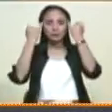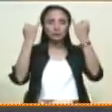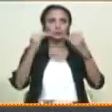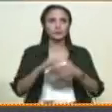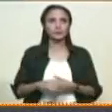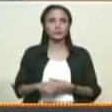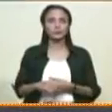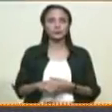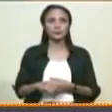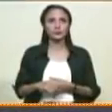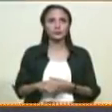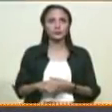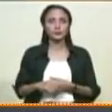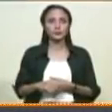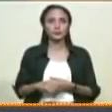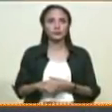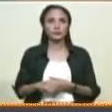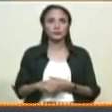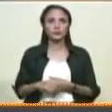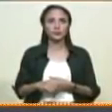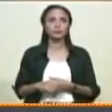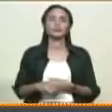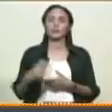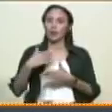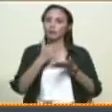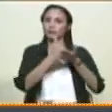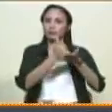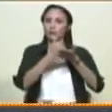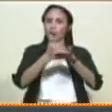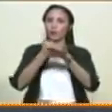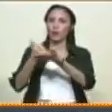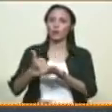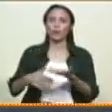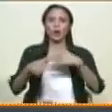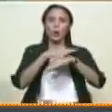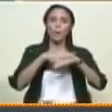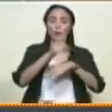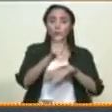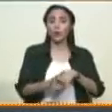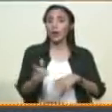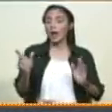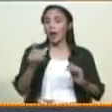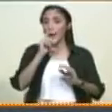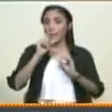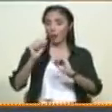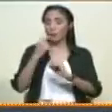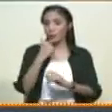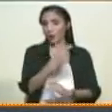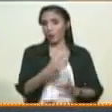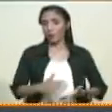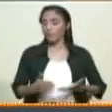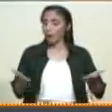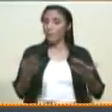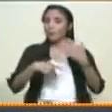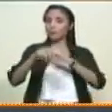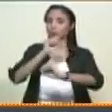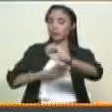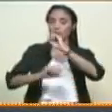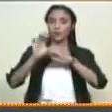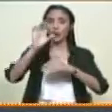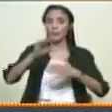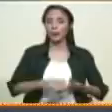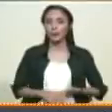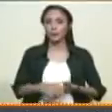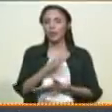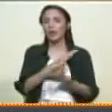Convirtámonos en auxiliares. El presidente ha dicho, lucha contra la burocracia y